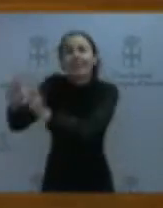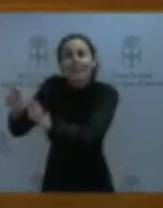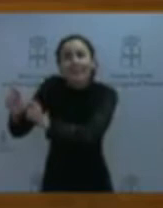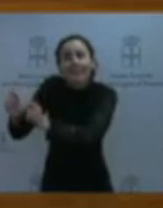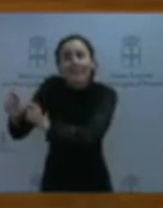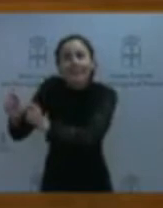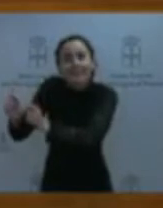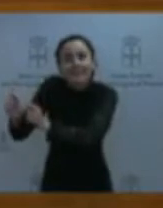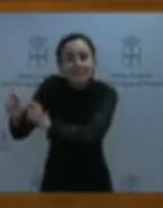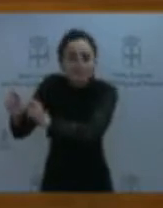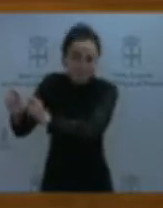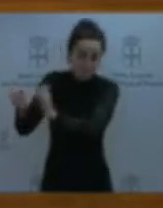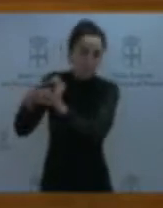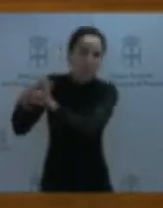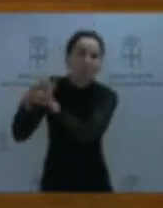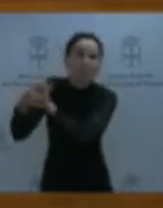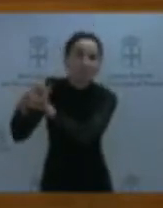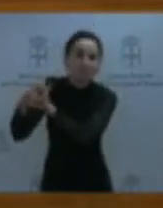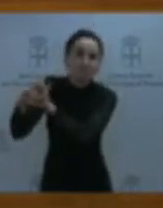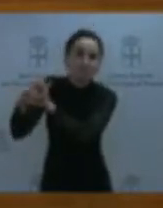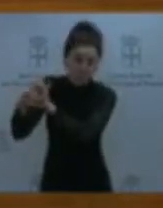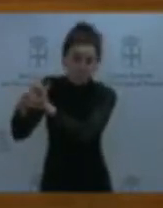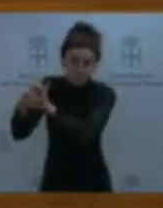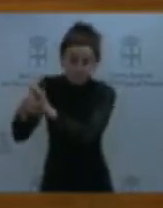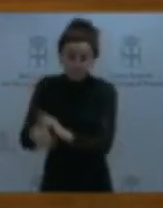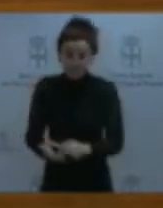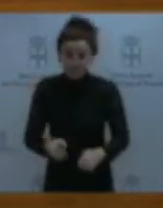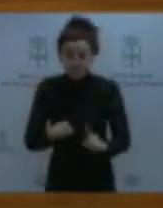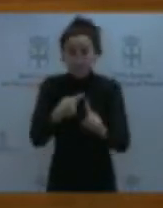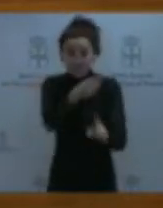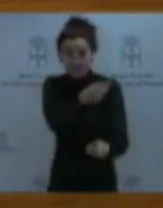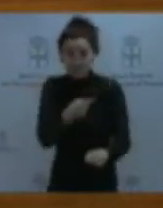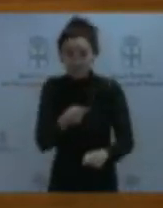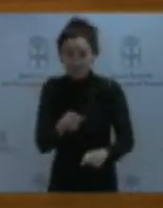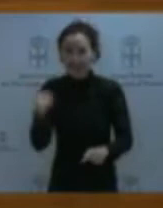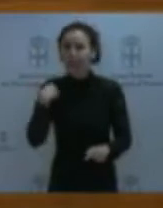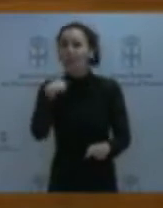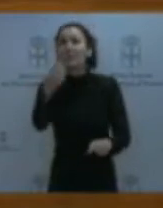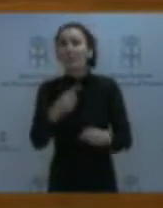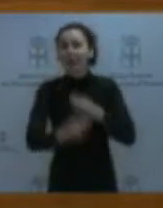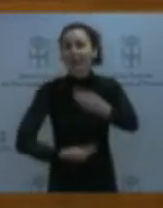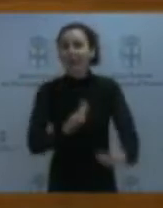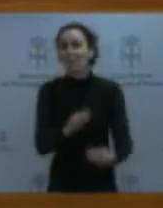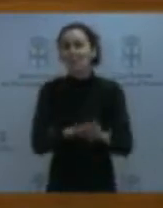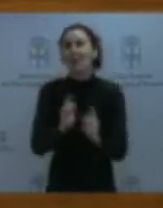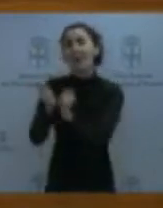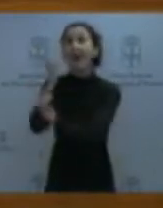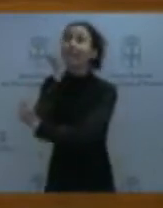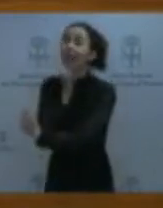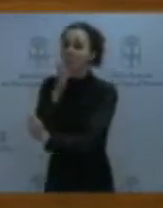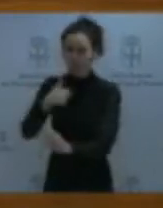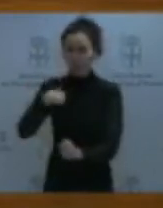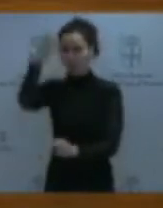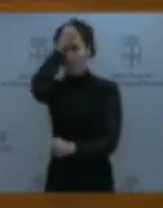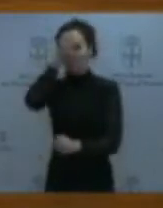y quedamos vinculados a él. Sí, sí. Y además usted dijo entonces que lo hacíamos porque yo sostenía que no